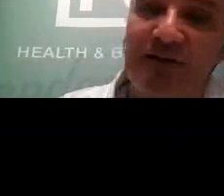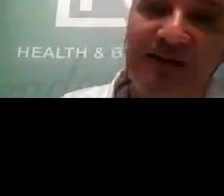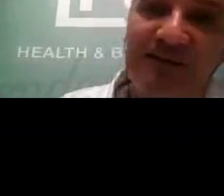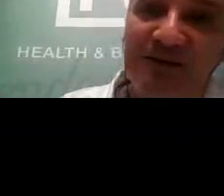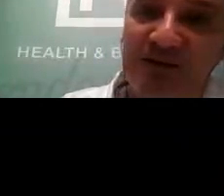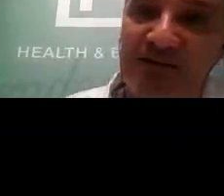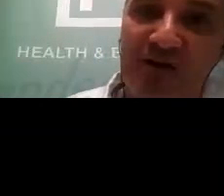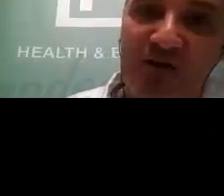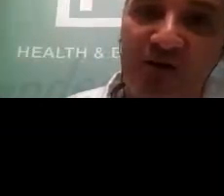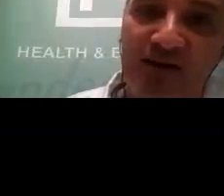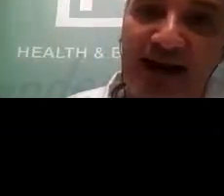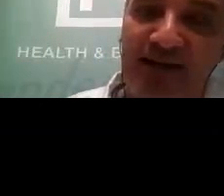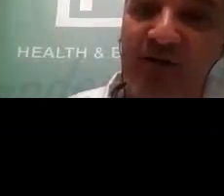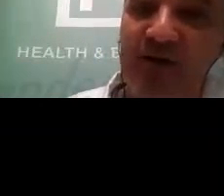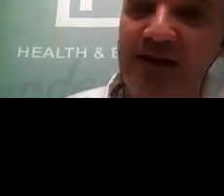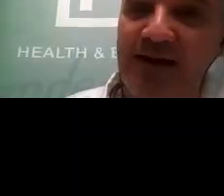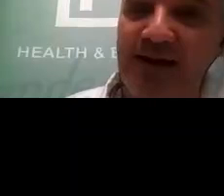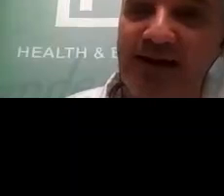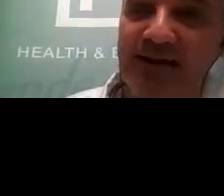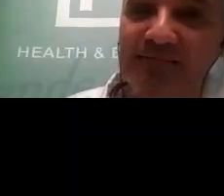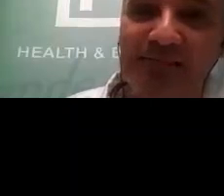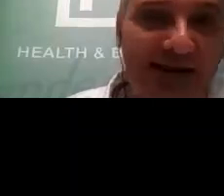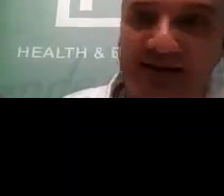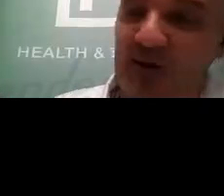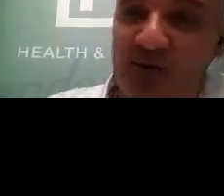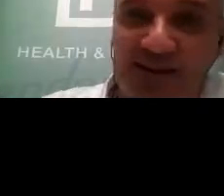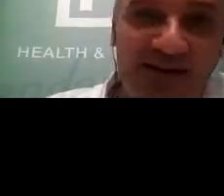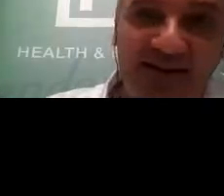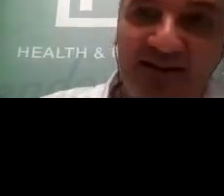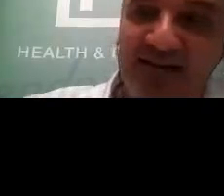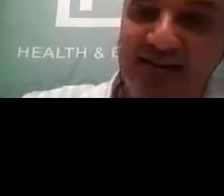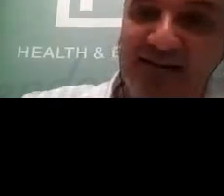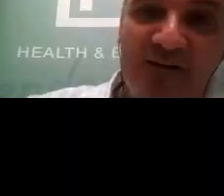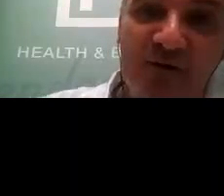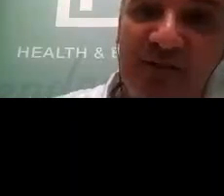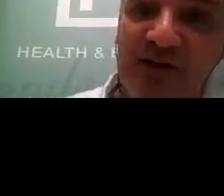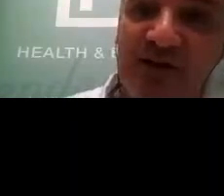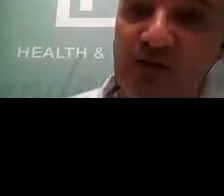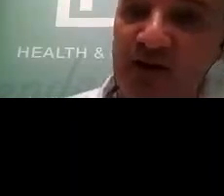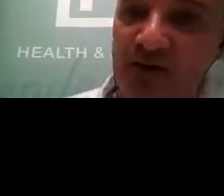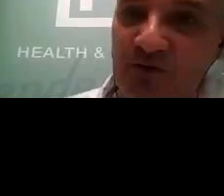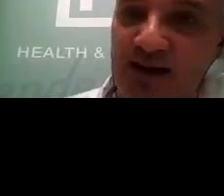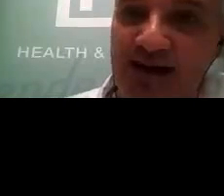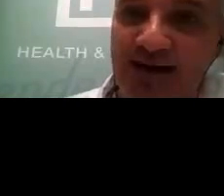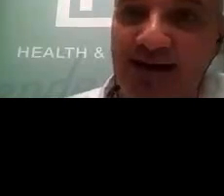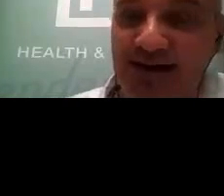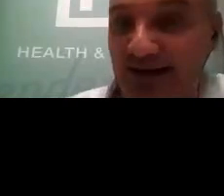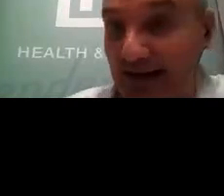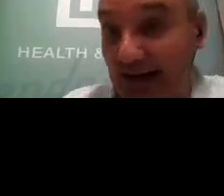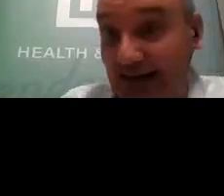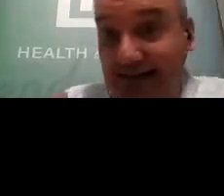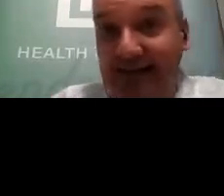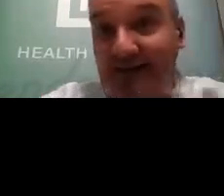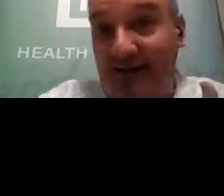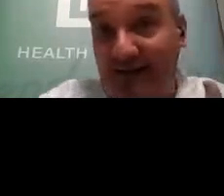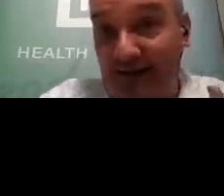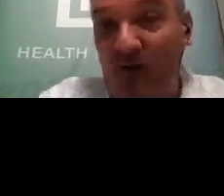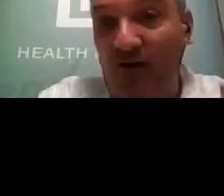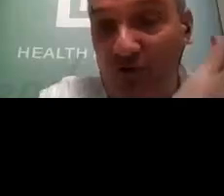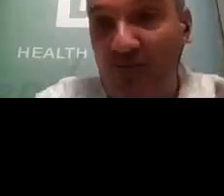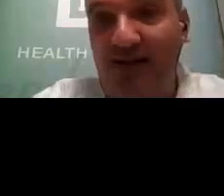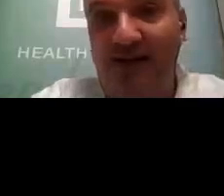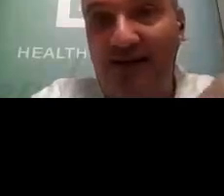estado inflamatorio de bajo grado caracterizado por la diabetes, caracterizado por un aumento de riesgo cardiovascular, detrás